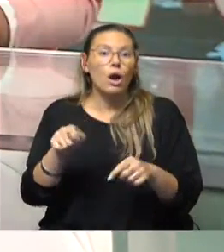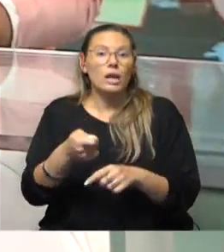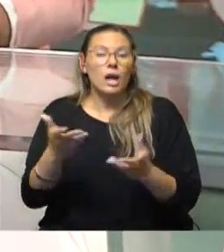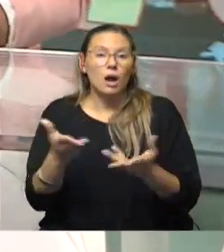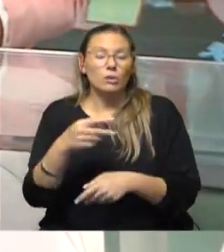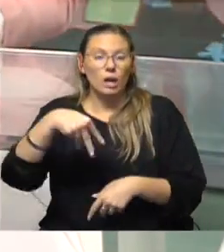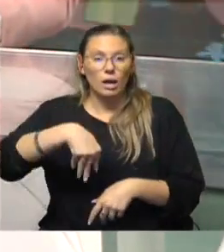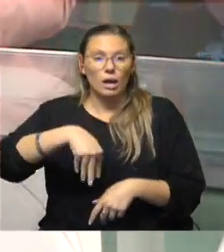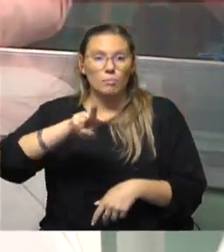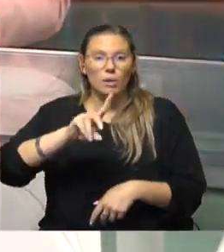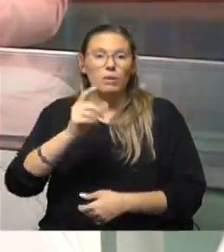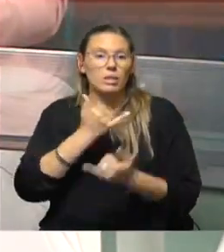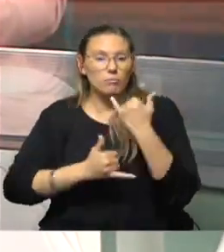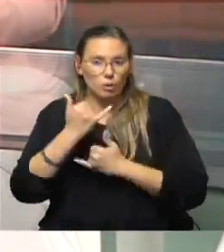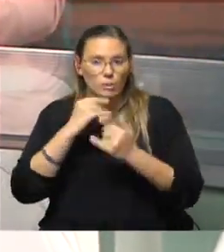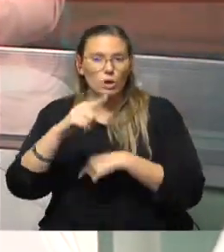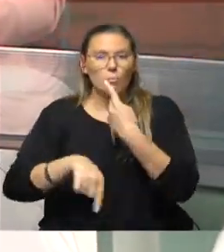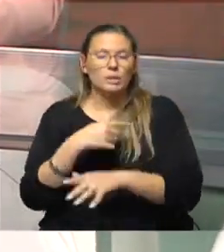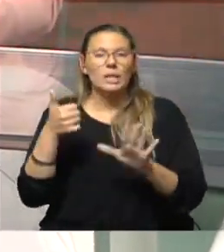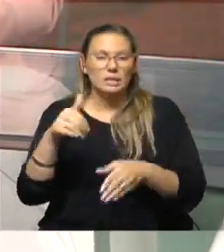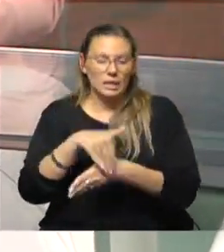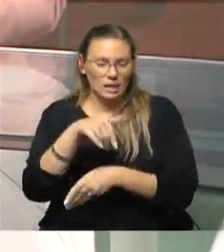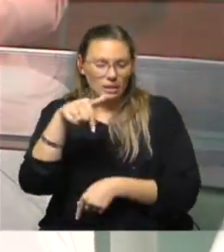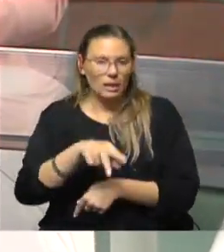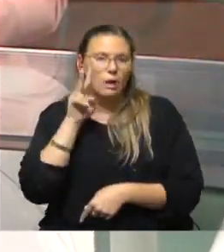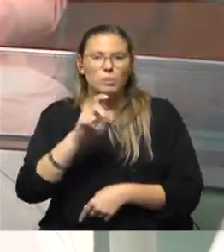viene MBD Noticias Central. Nosotros mañana 18 horas acá,